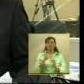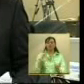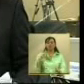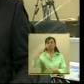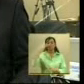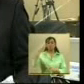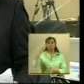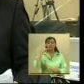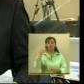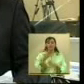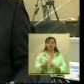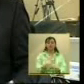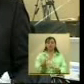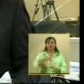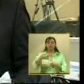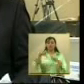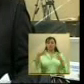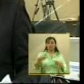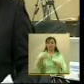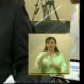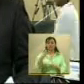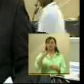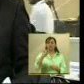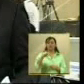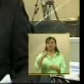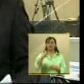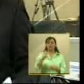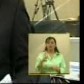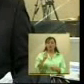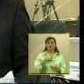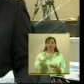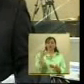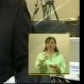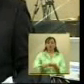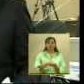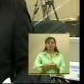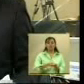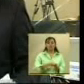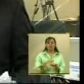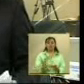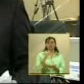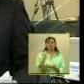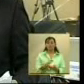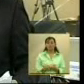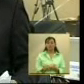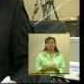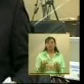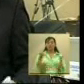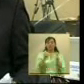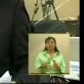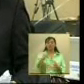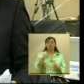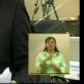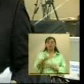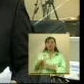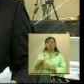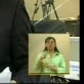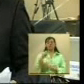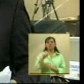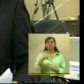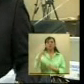para defender a la patria en el último conflicto del Alto Cenepa porque estaban borrados del escalafón militar y por consiguiente eran remisos del servicio